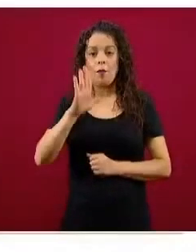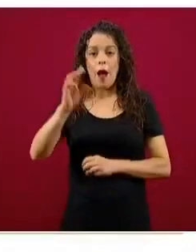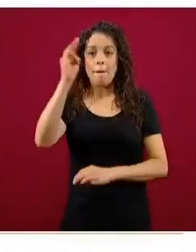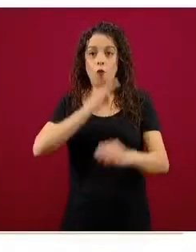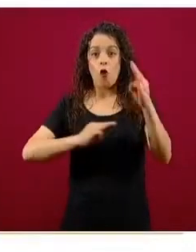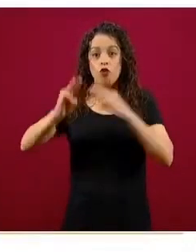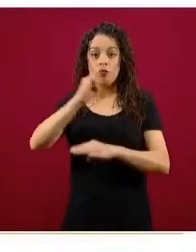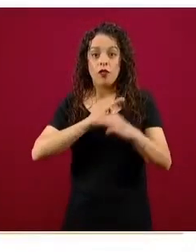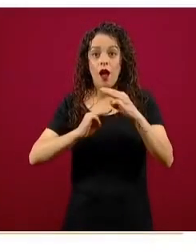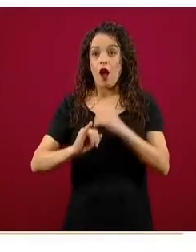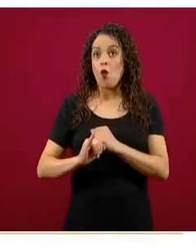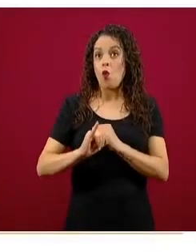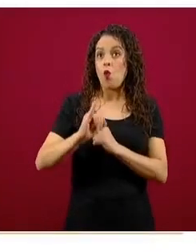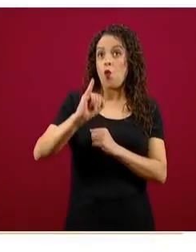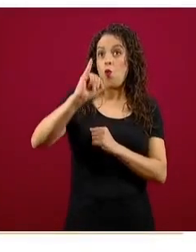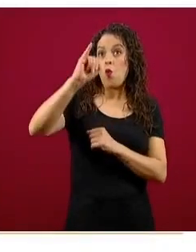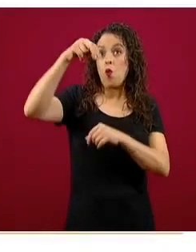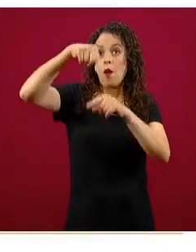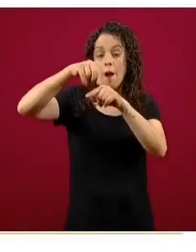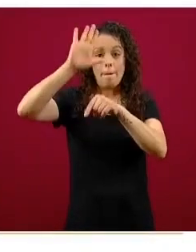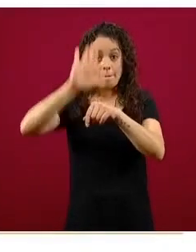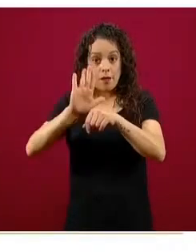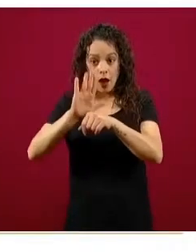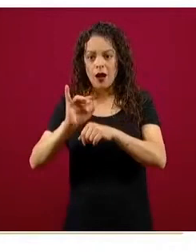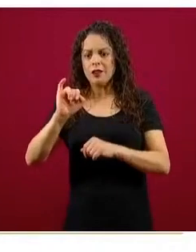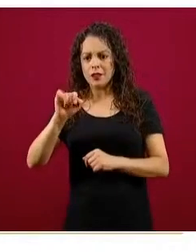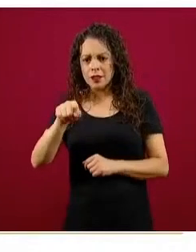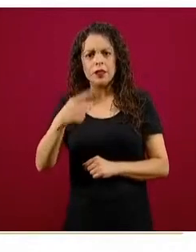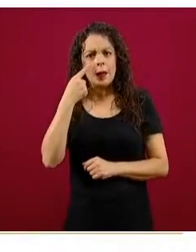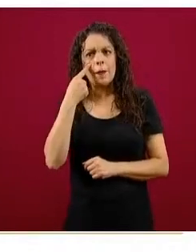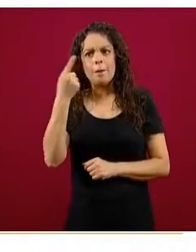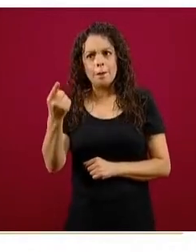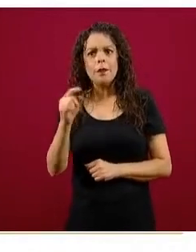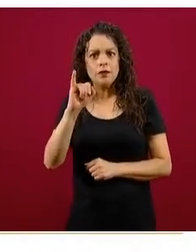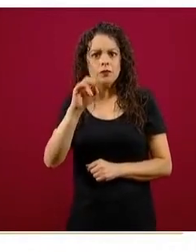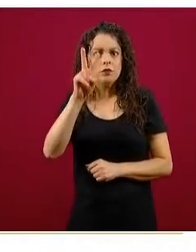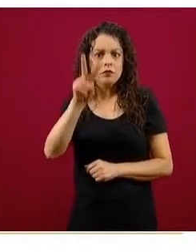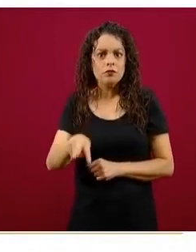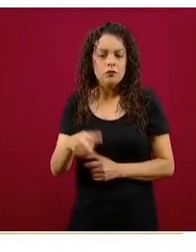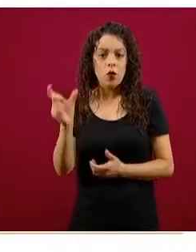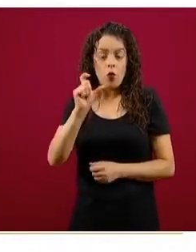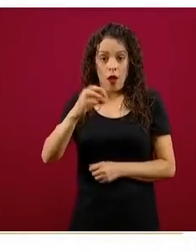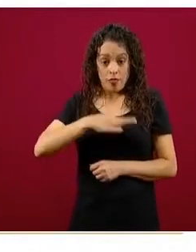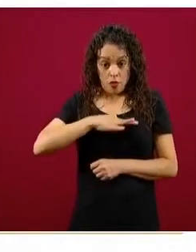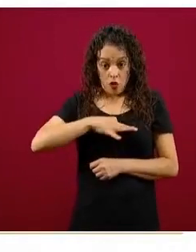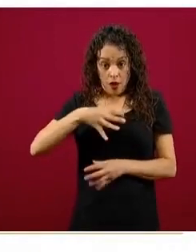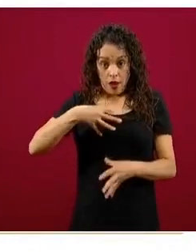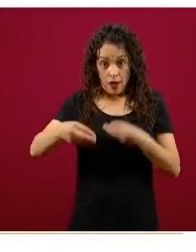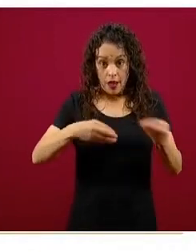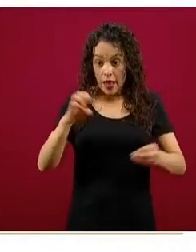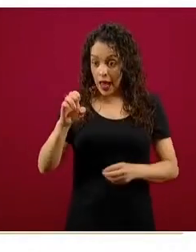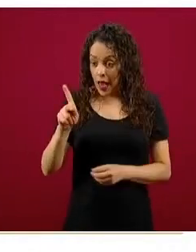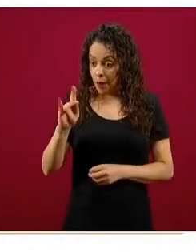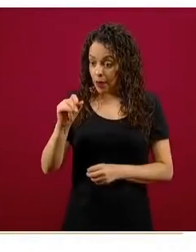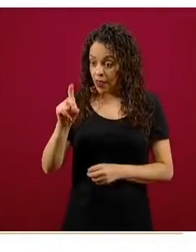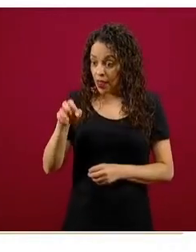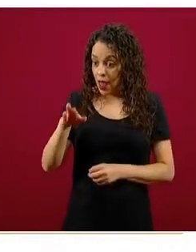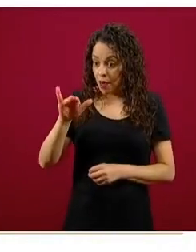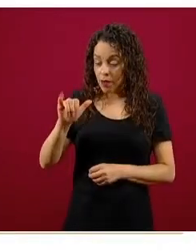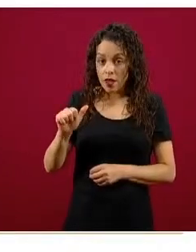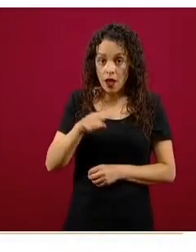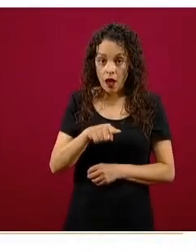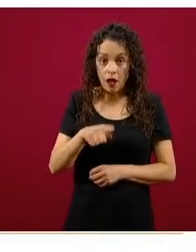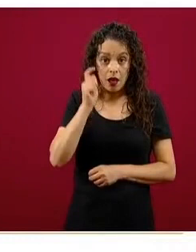si pensáramos en una metáfora de que estos son montañas, así se comporta una epidemia en un país geográficamente